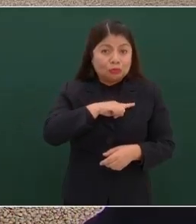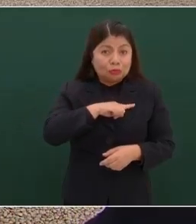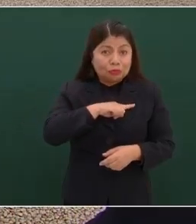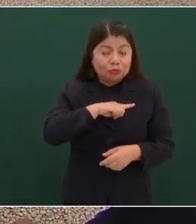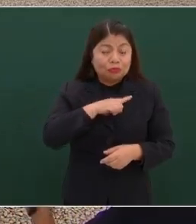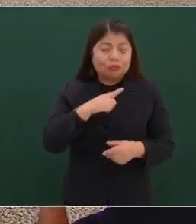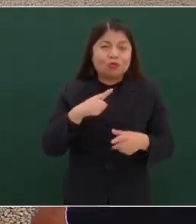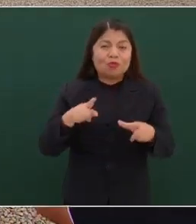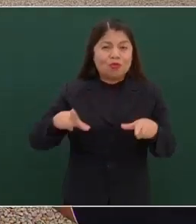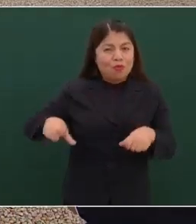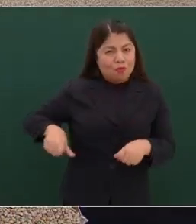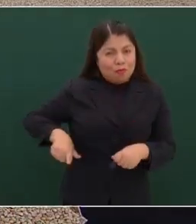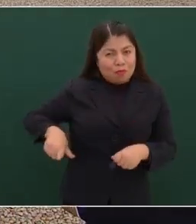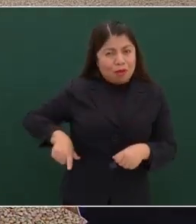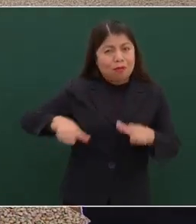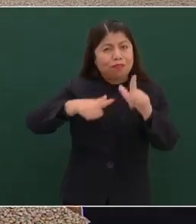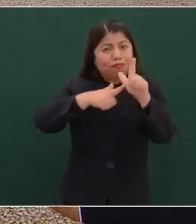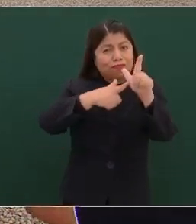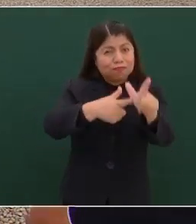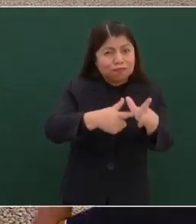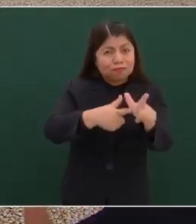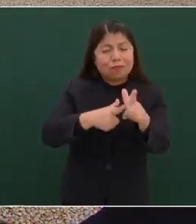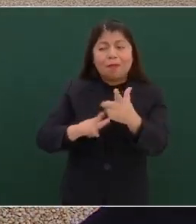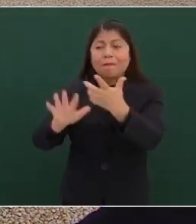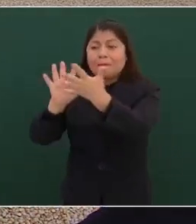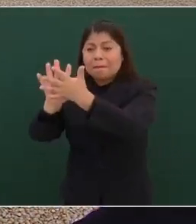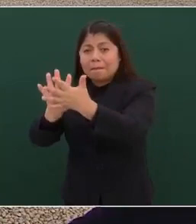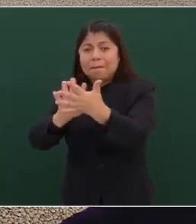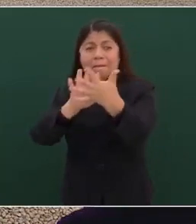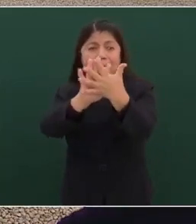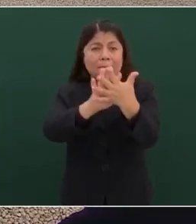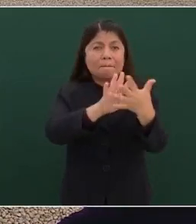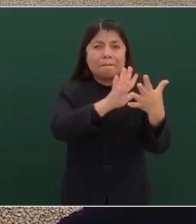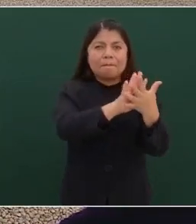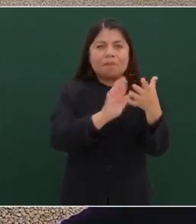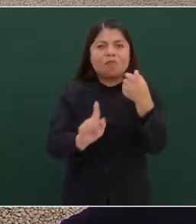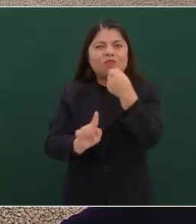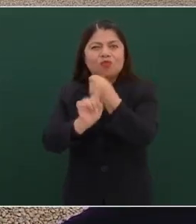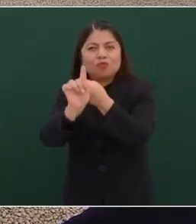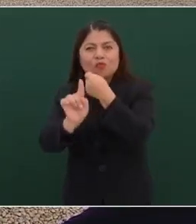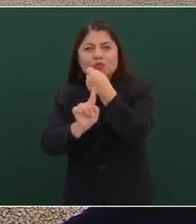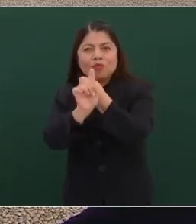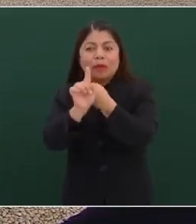queda y va a haber continuidad con cambio.